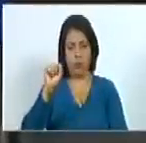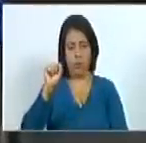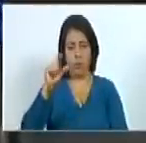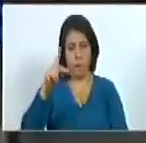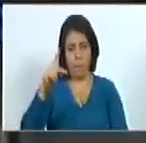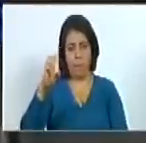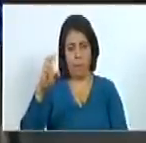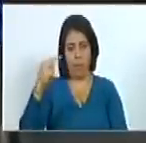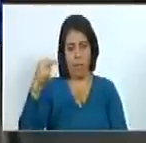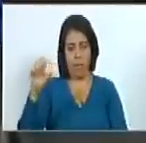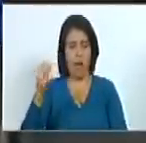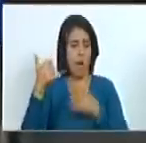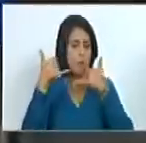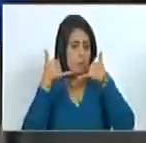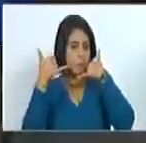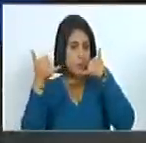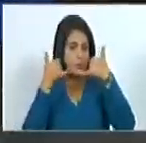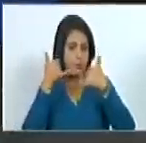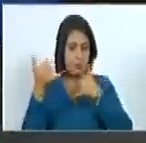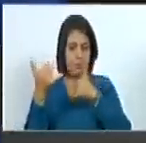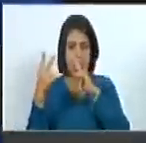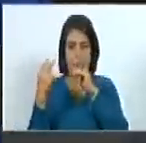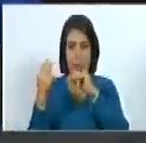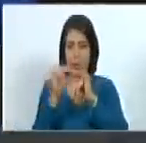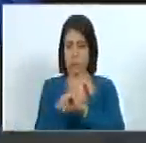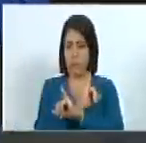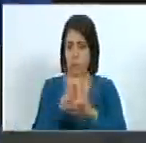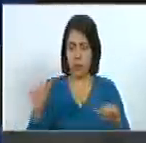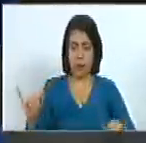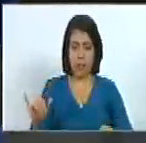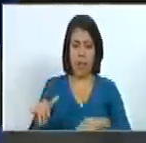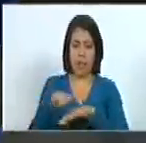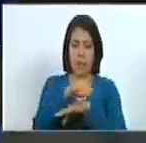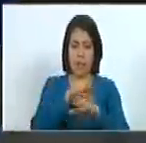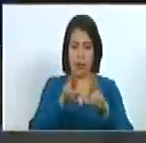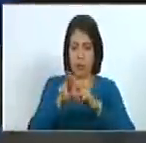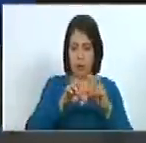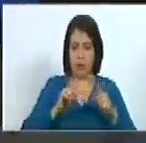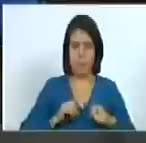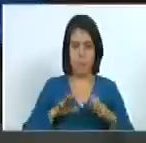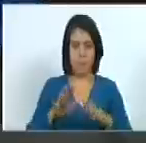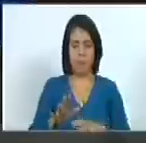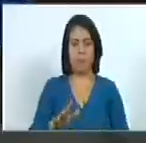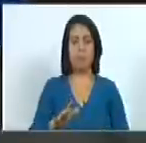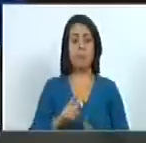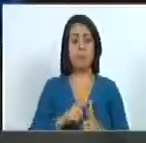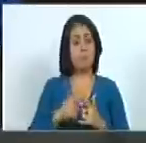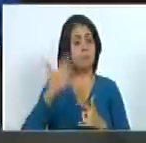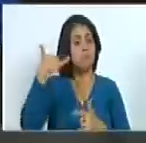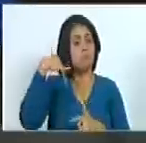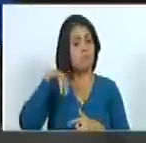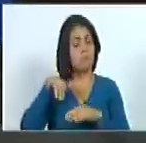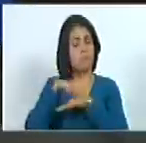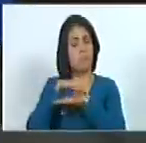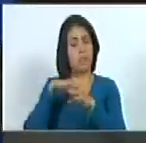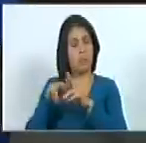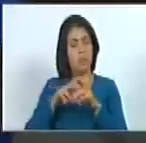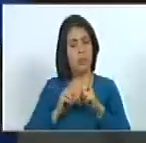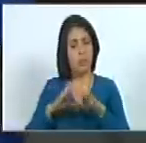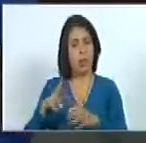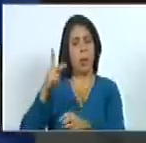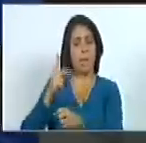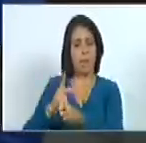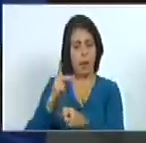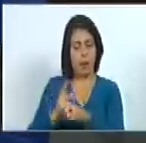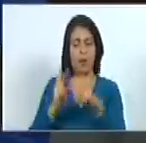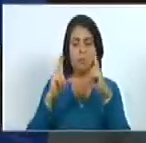ya conversaron telefónicamente. El canciller venezolano y probablemente quien sea el canciller paraguayo